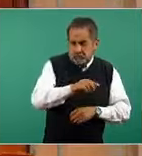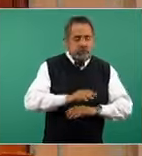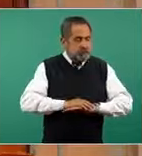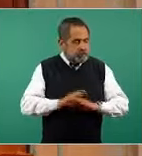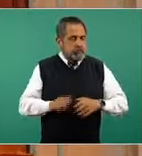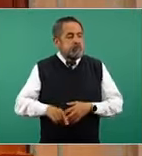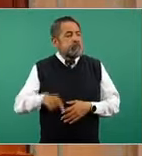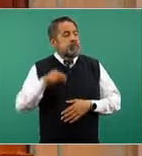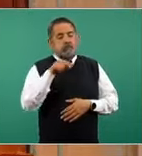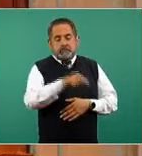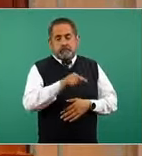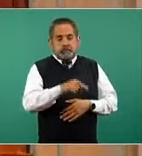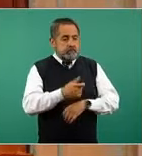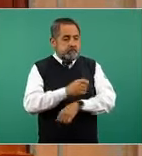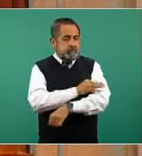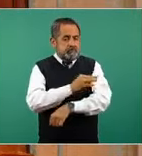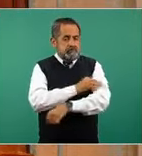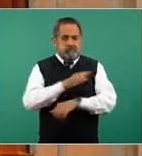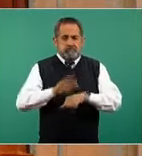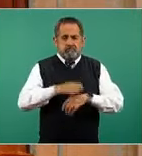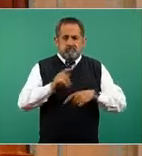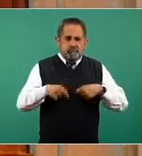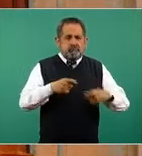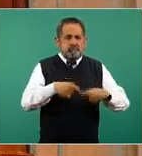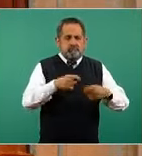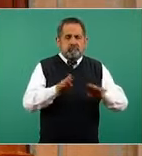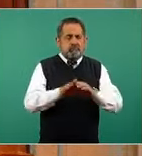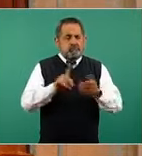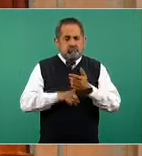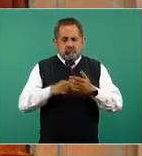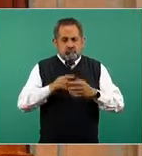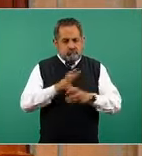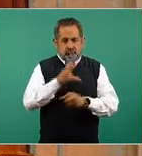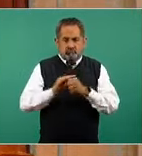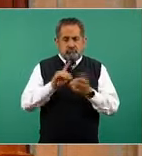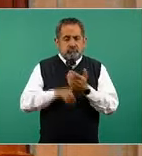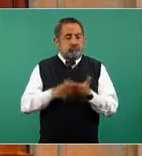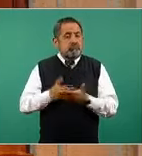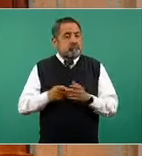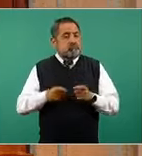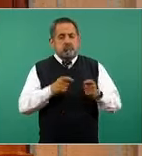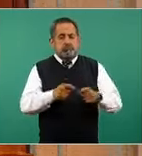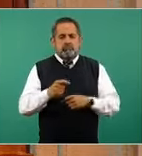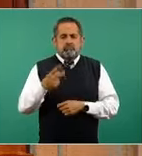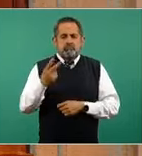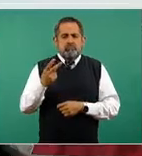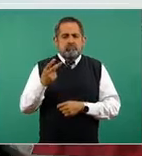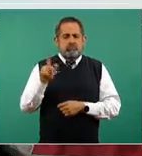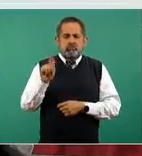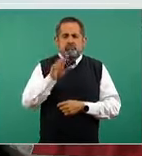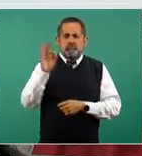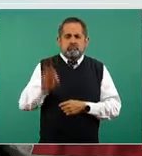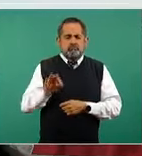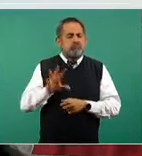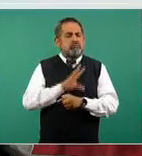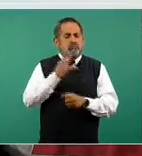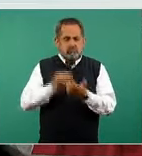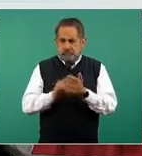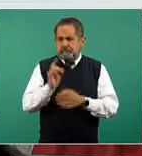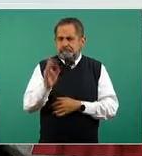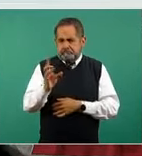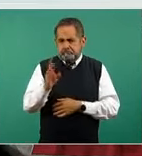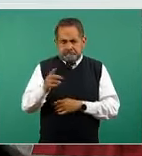obviamente tenemos más personas que ya recibieron el esquema completo, que para el día de hoy representan un 70% del total de